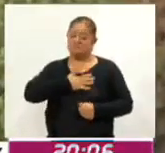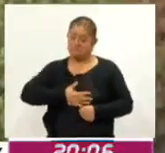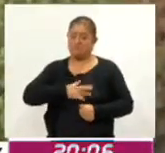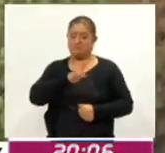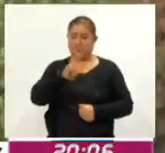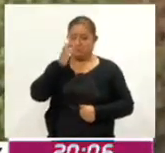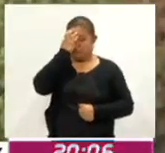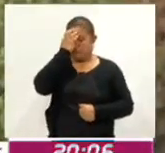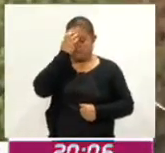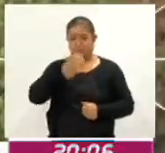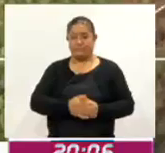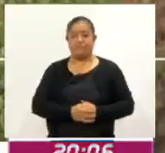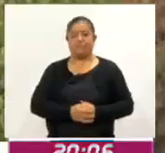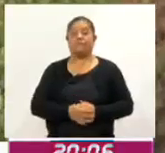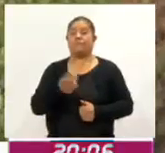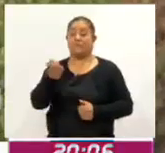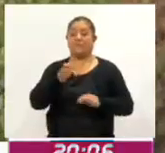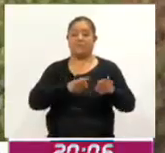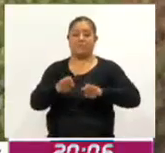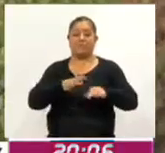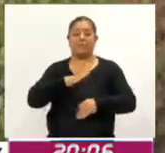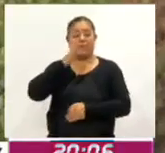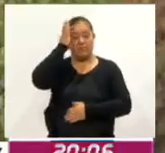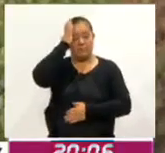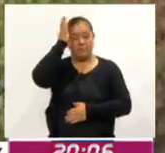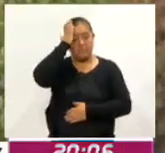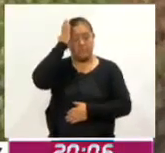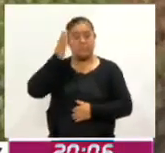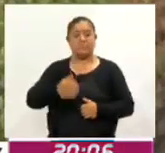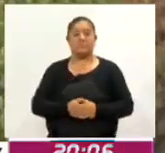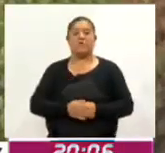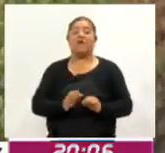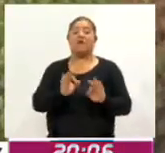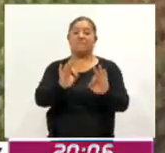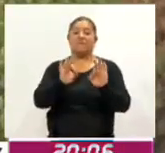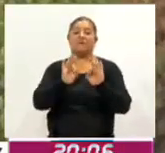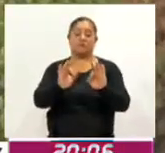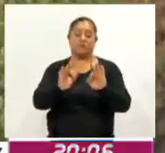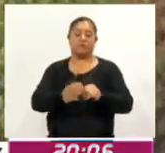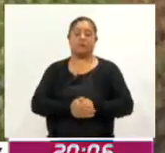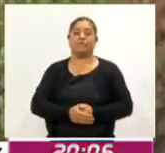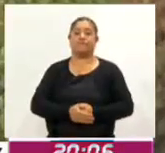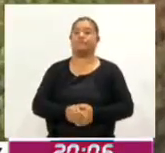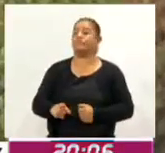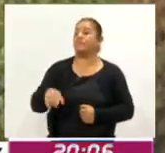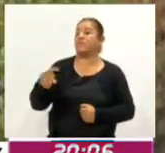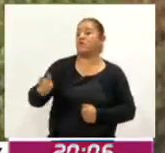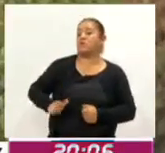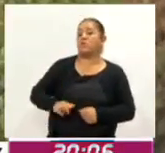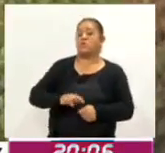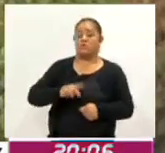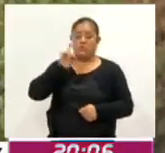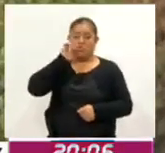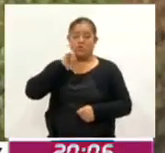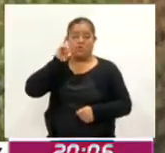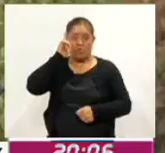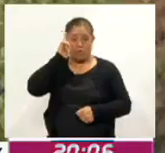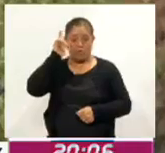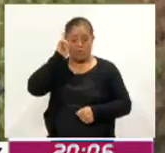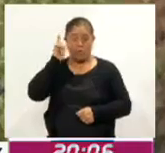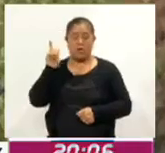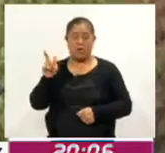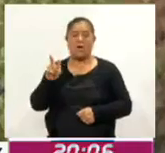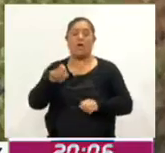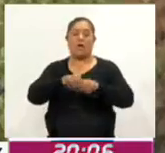reconocer que esta labor ha sido liderada de manera más que efectiva por la señora gobernadora de Tlaxcala y su equipo de